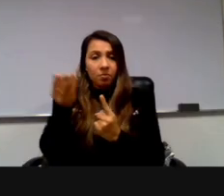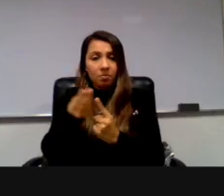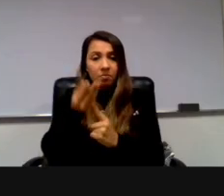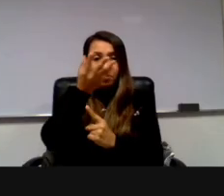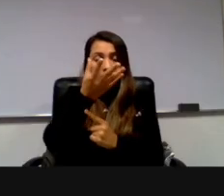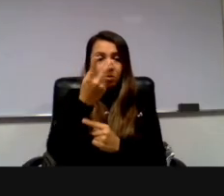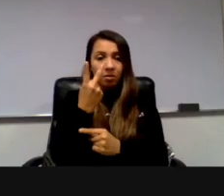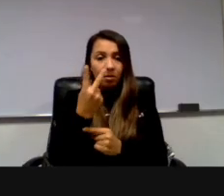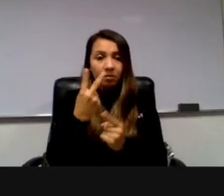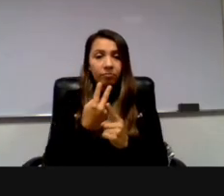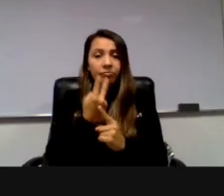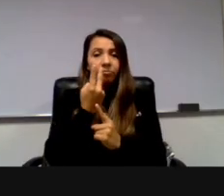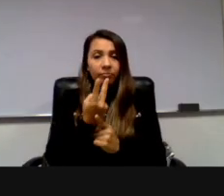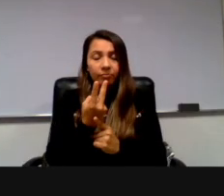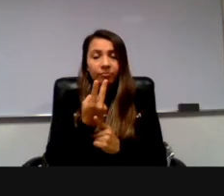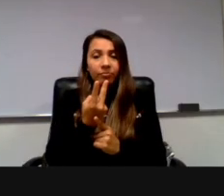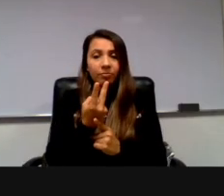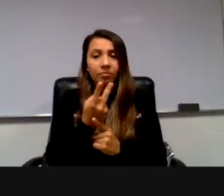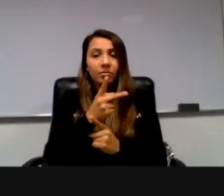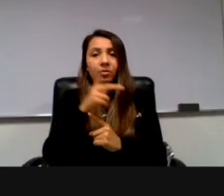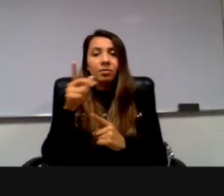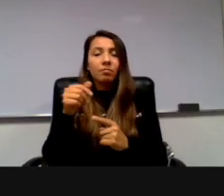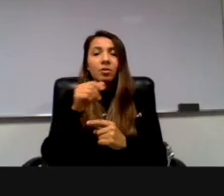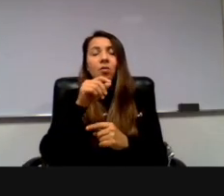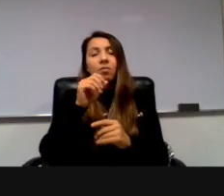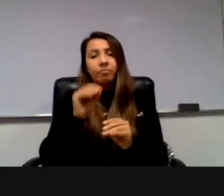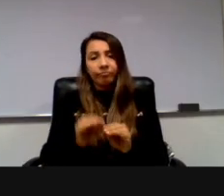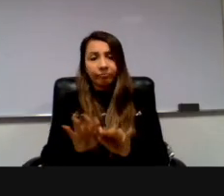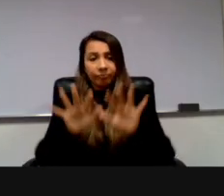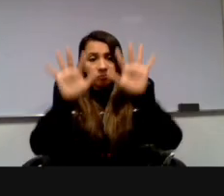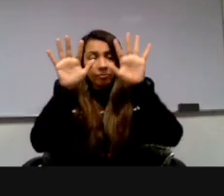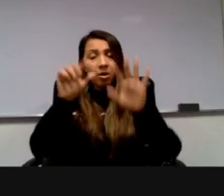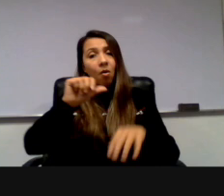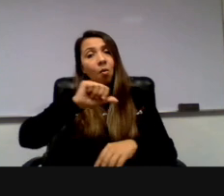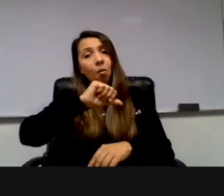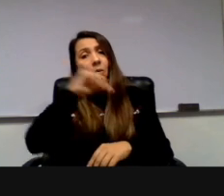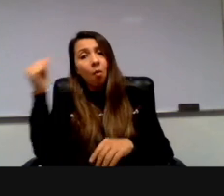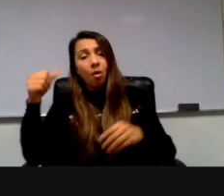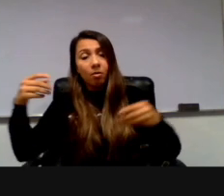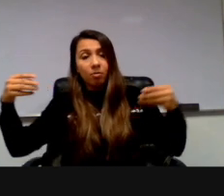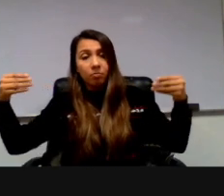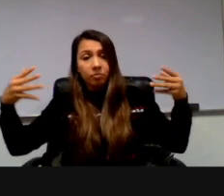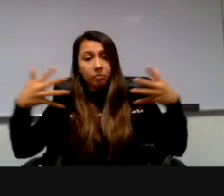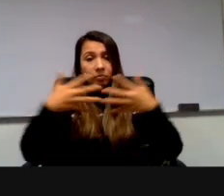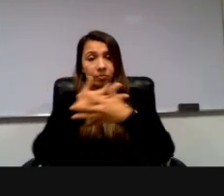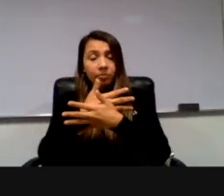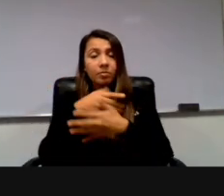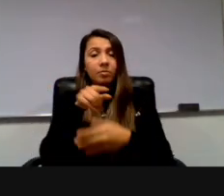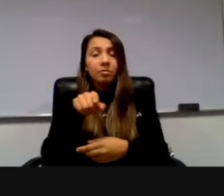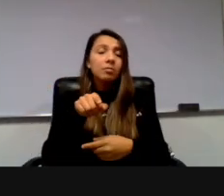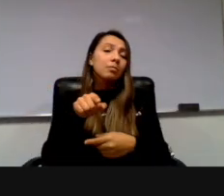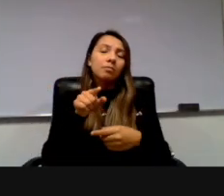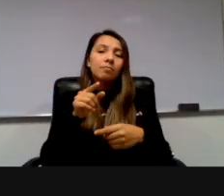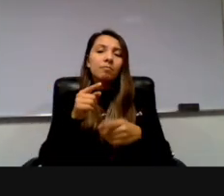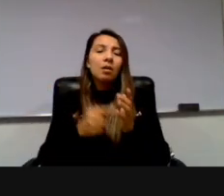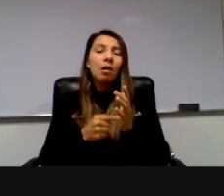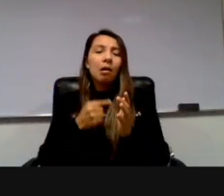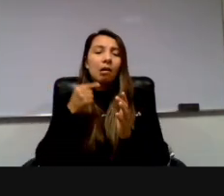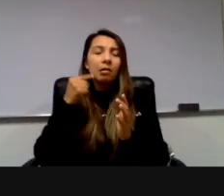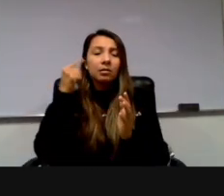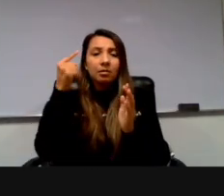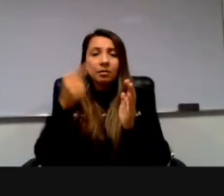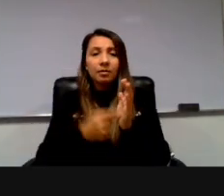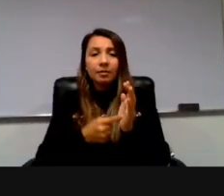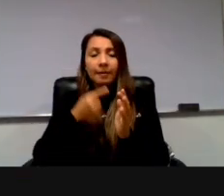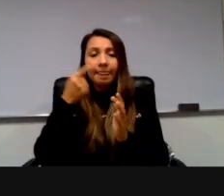celular, y la transferencia horizontal son eventos más esporádicos, ¿no? Entonces, no hay que dejar